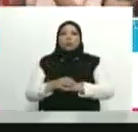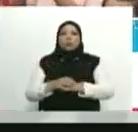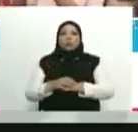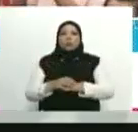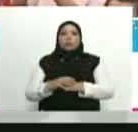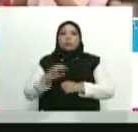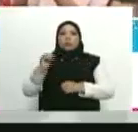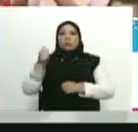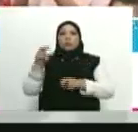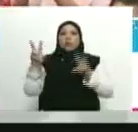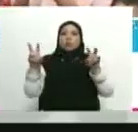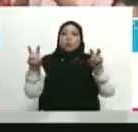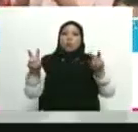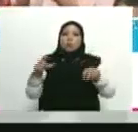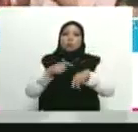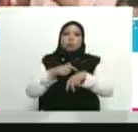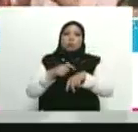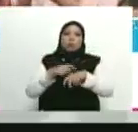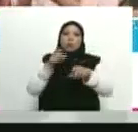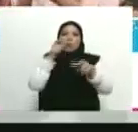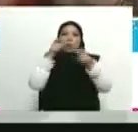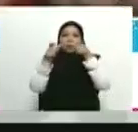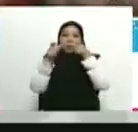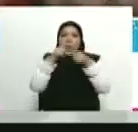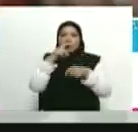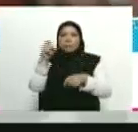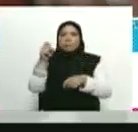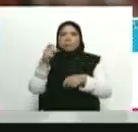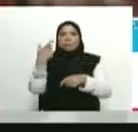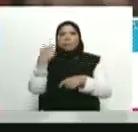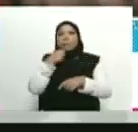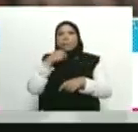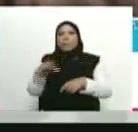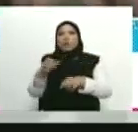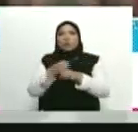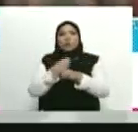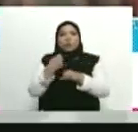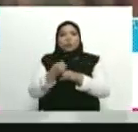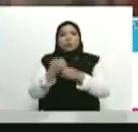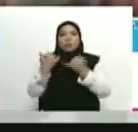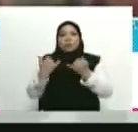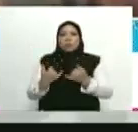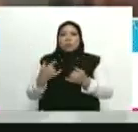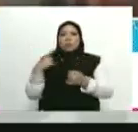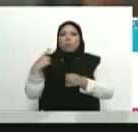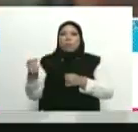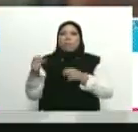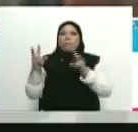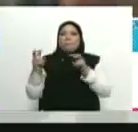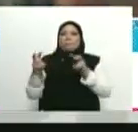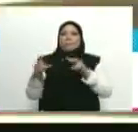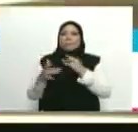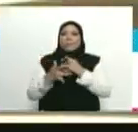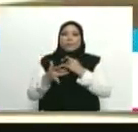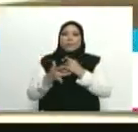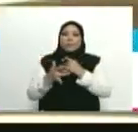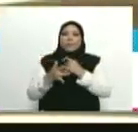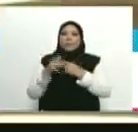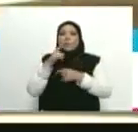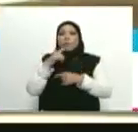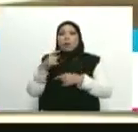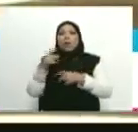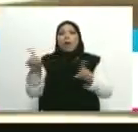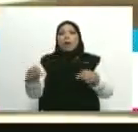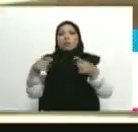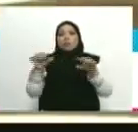Viene la nueva temporada de Superbigote, no se lo pierda. Ya tenemos la nueva temporada. Me dicen los